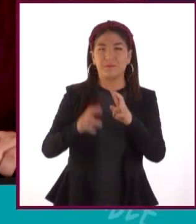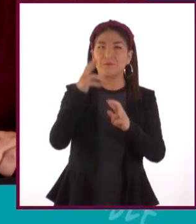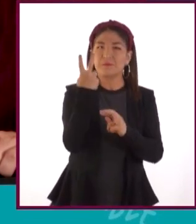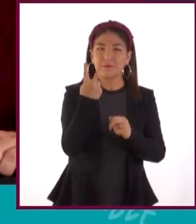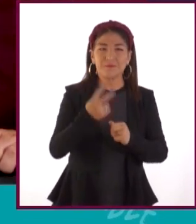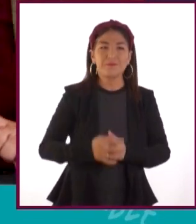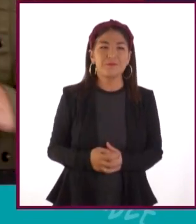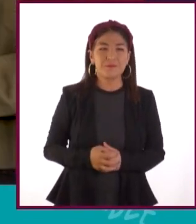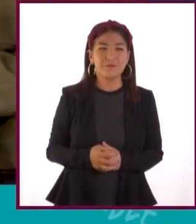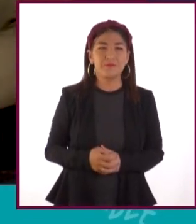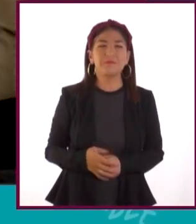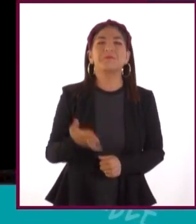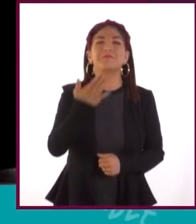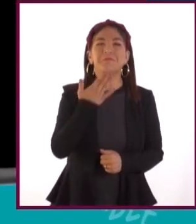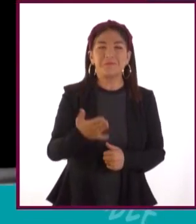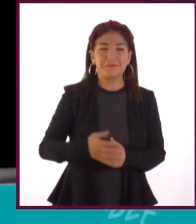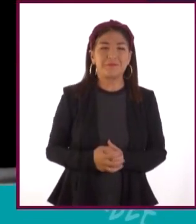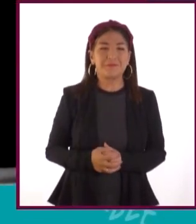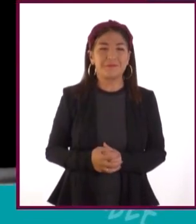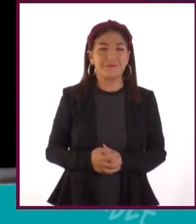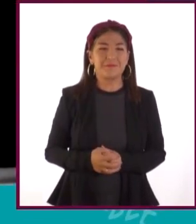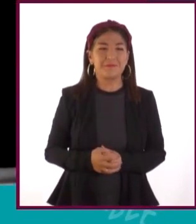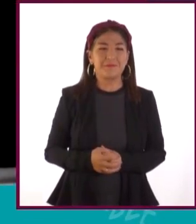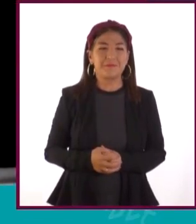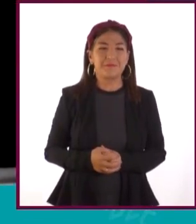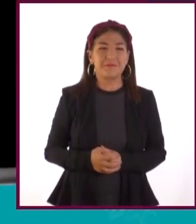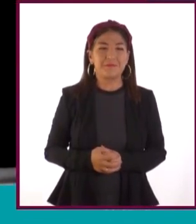peso, 120 Dimara.